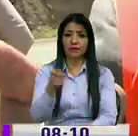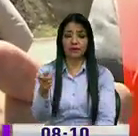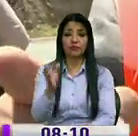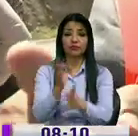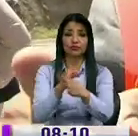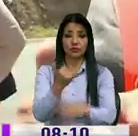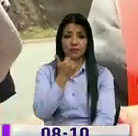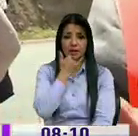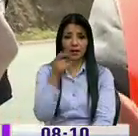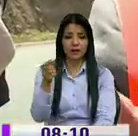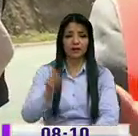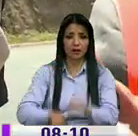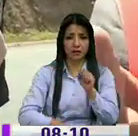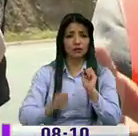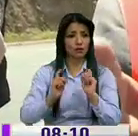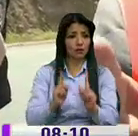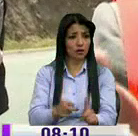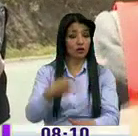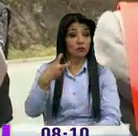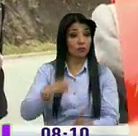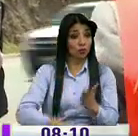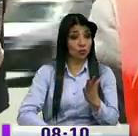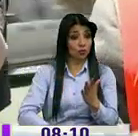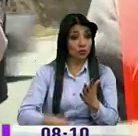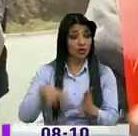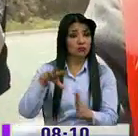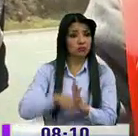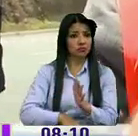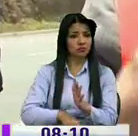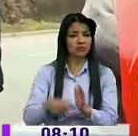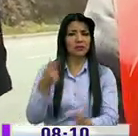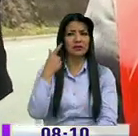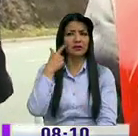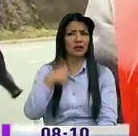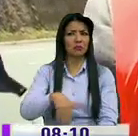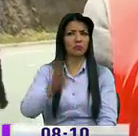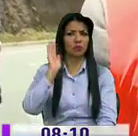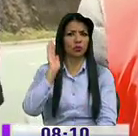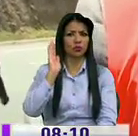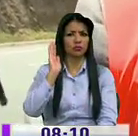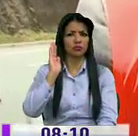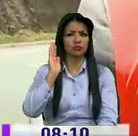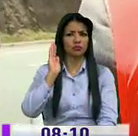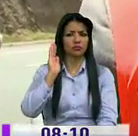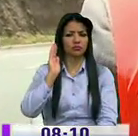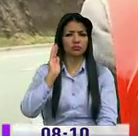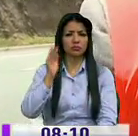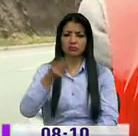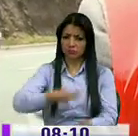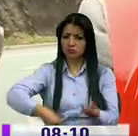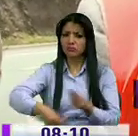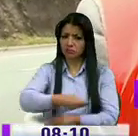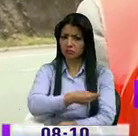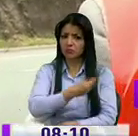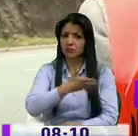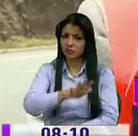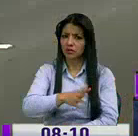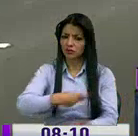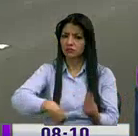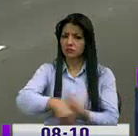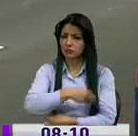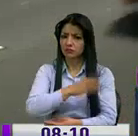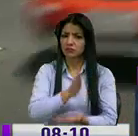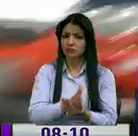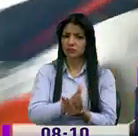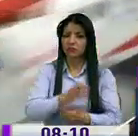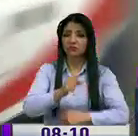radares y logramos que esas multas captadas en un tiempo determinado que no recuerdo se nulitaron. En el